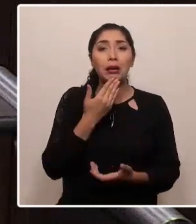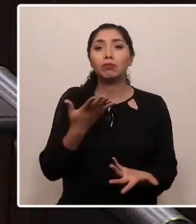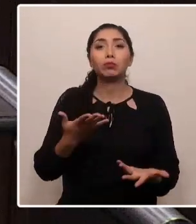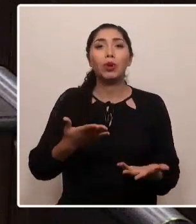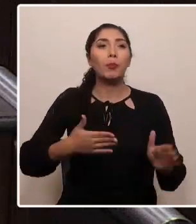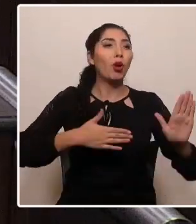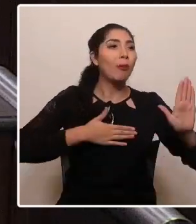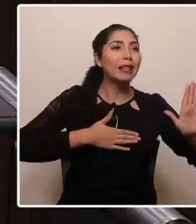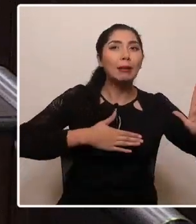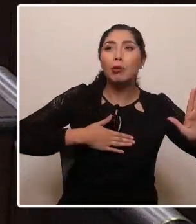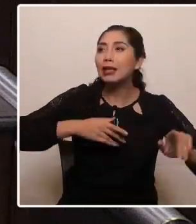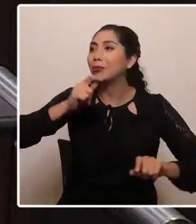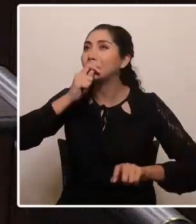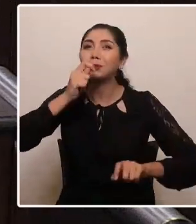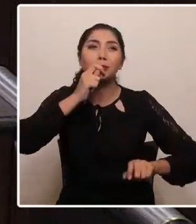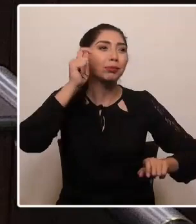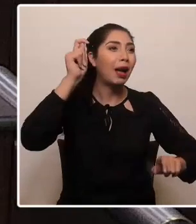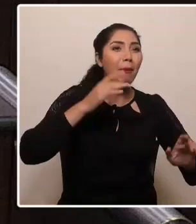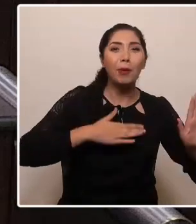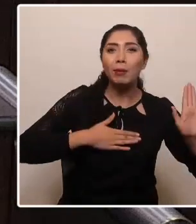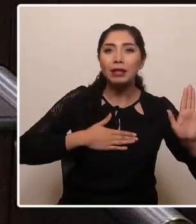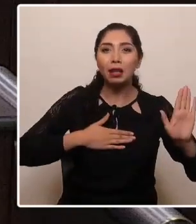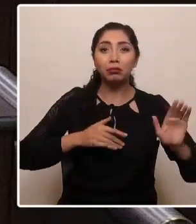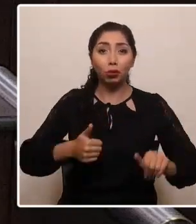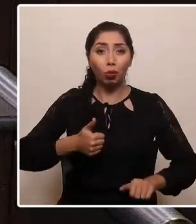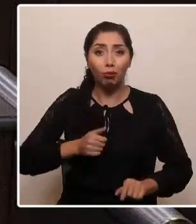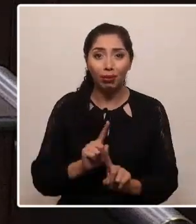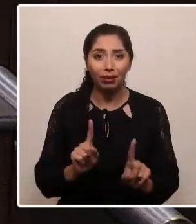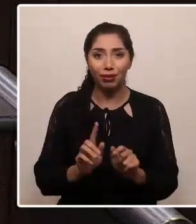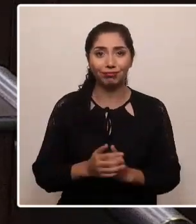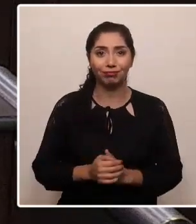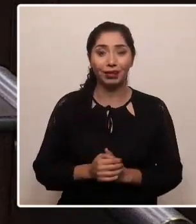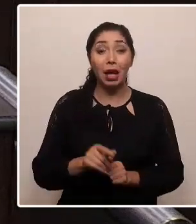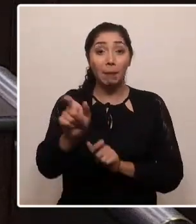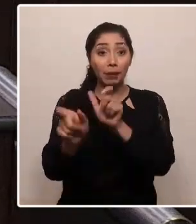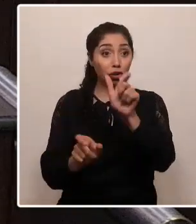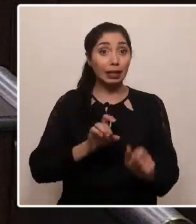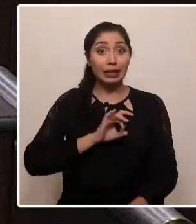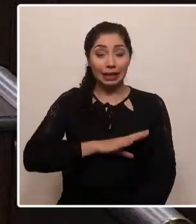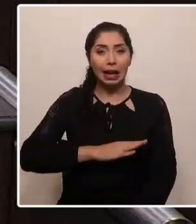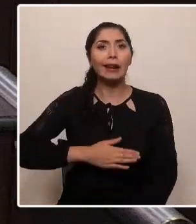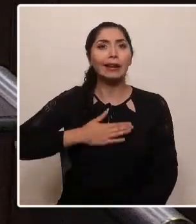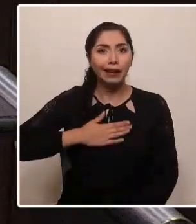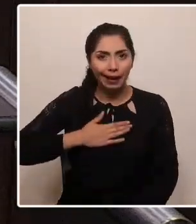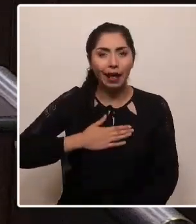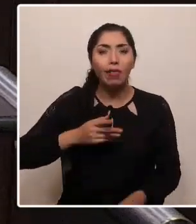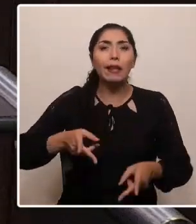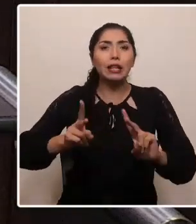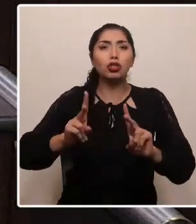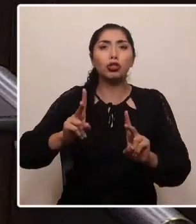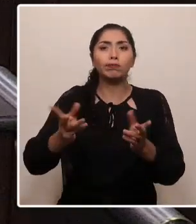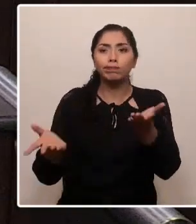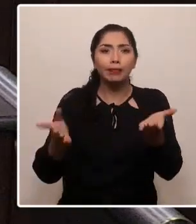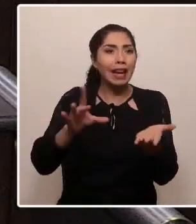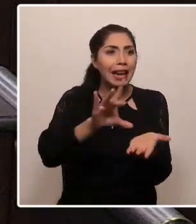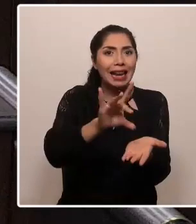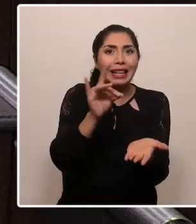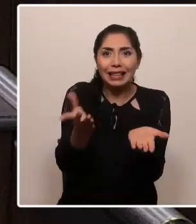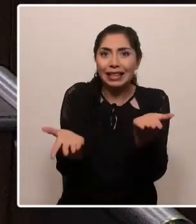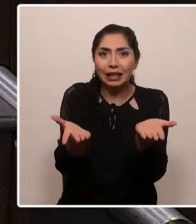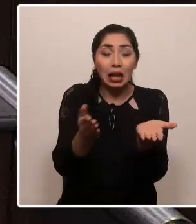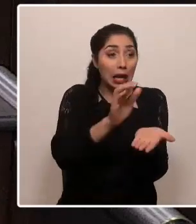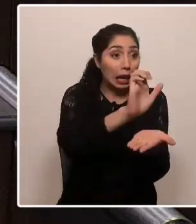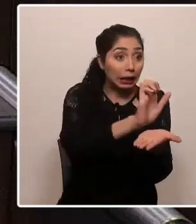a cumplir. Sobre todo, los chilenos quieren tener derecho a elegir si el Estado o